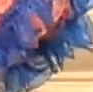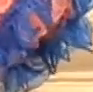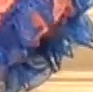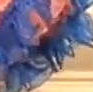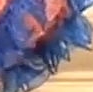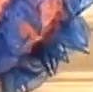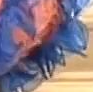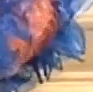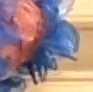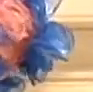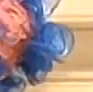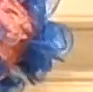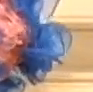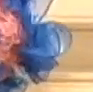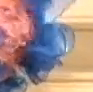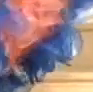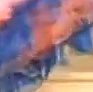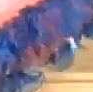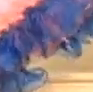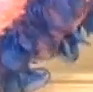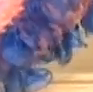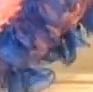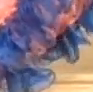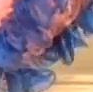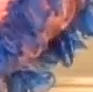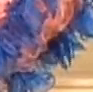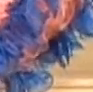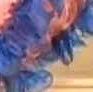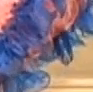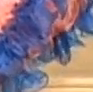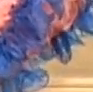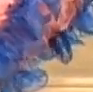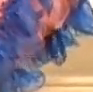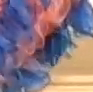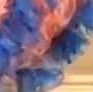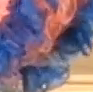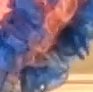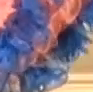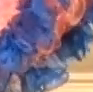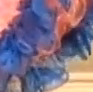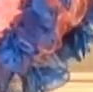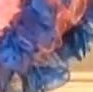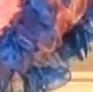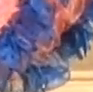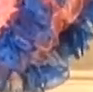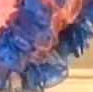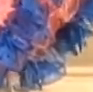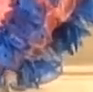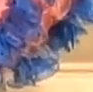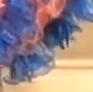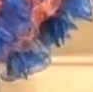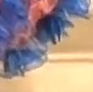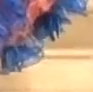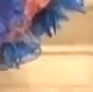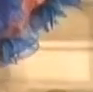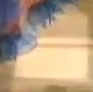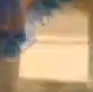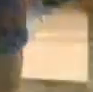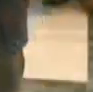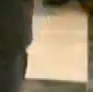todo Guárico! ¡Que viva Venezuela! ¡Que viva Juan Germán! ¡Y que viva mi escuela parroquial Mercedes Roja